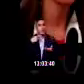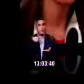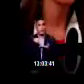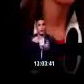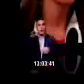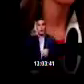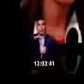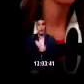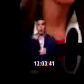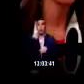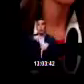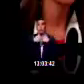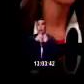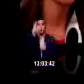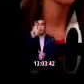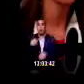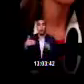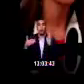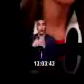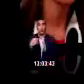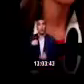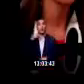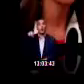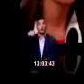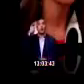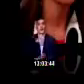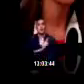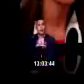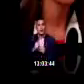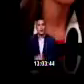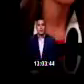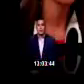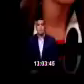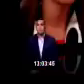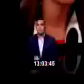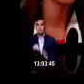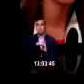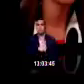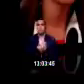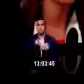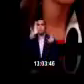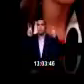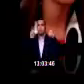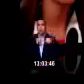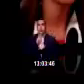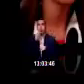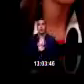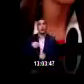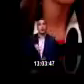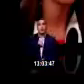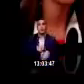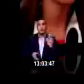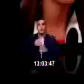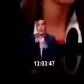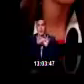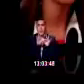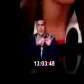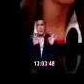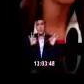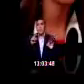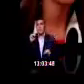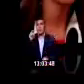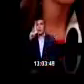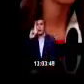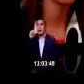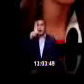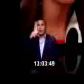pagar votos a unos asambleístas en contra suya la próxima semana. Se redujeron al tema usando estos términos: le vamos a sacar a la María Paula